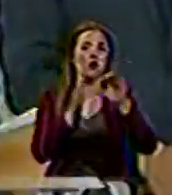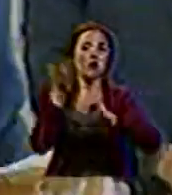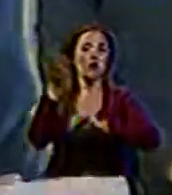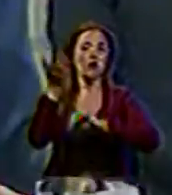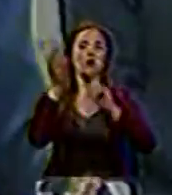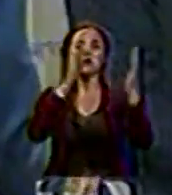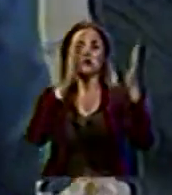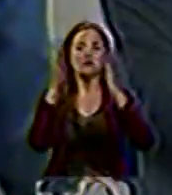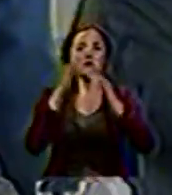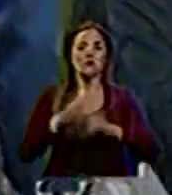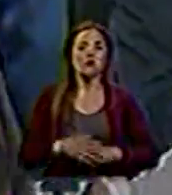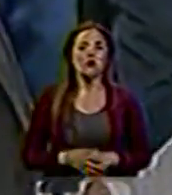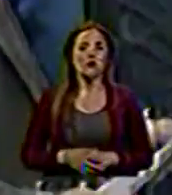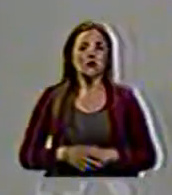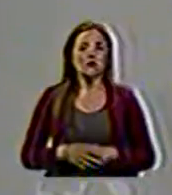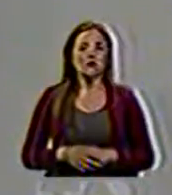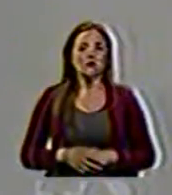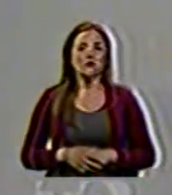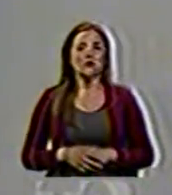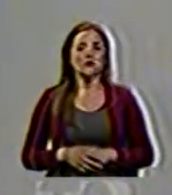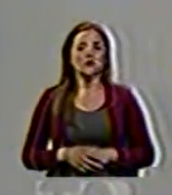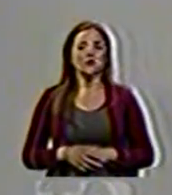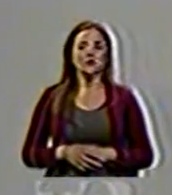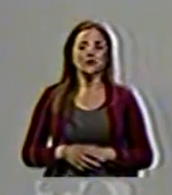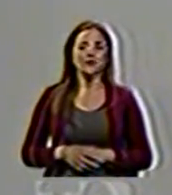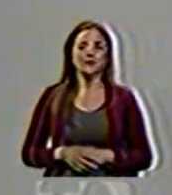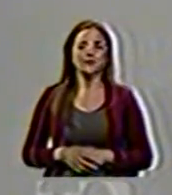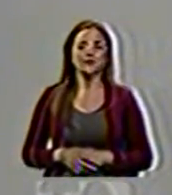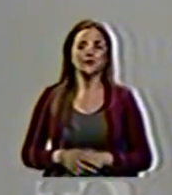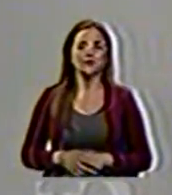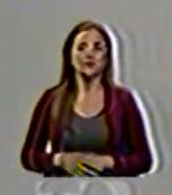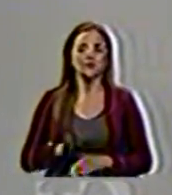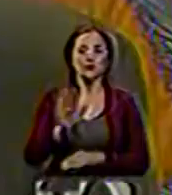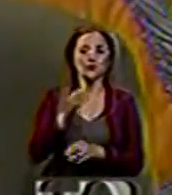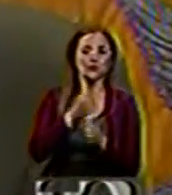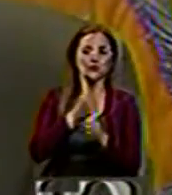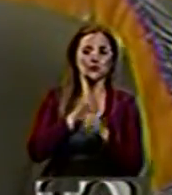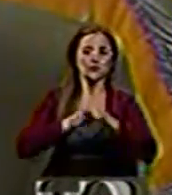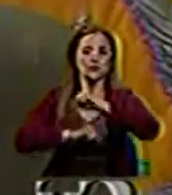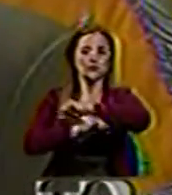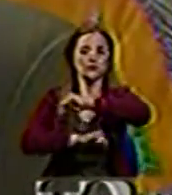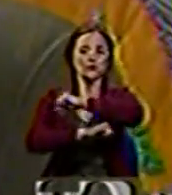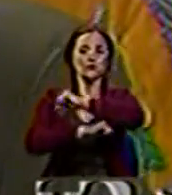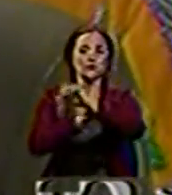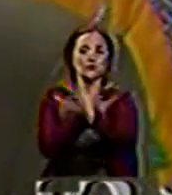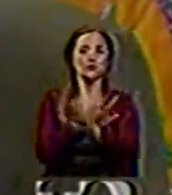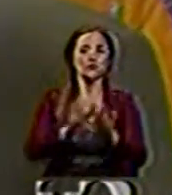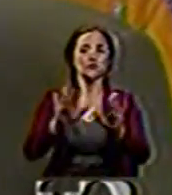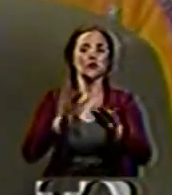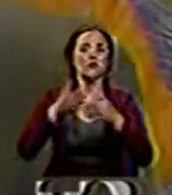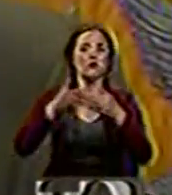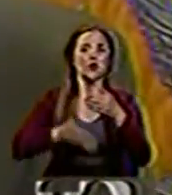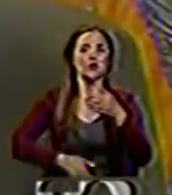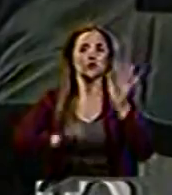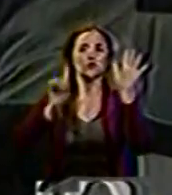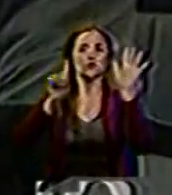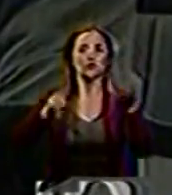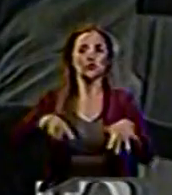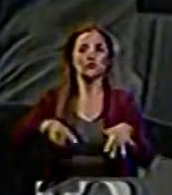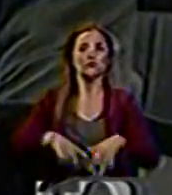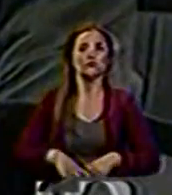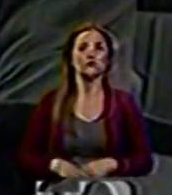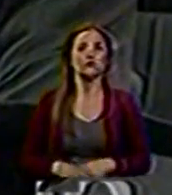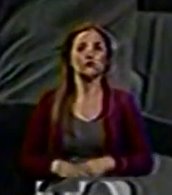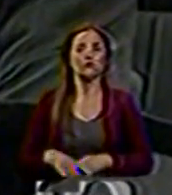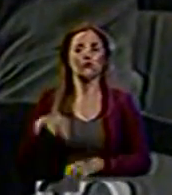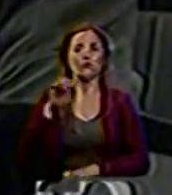Participación Transitorio prácticamente concluye su tarea fundamental, cuyo plazo era de 6 meses, el